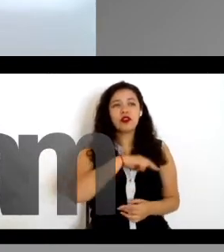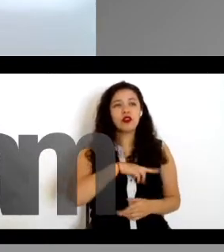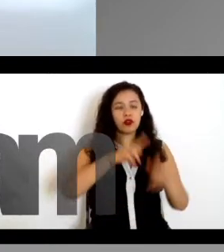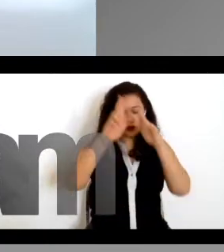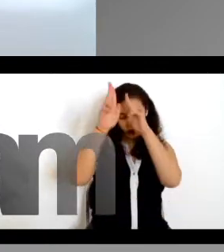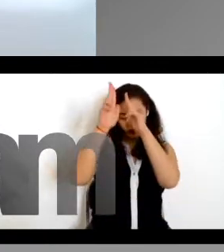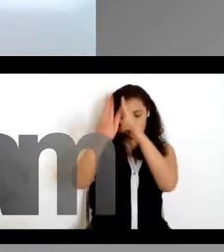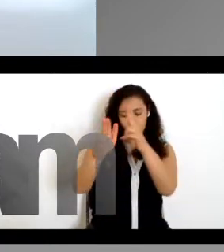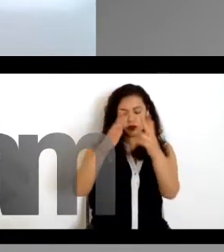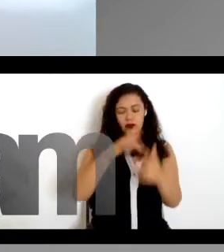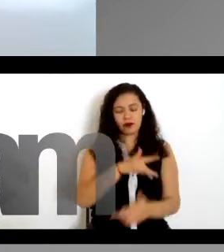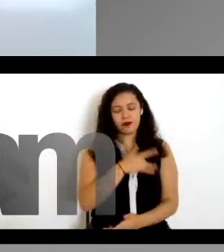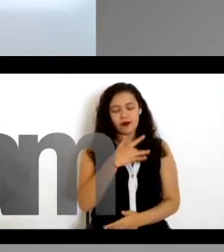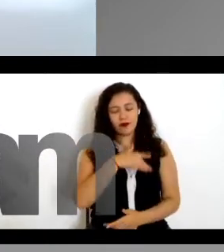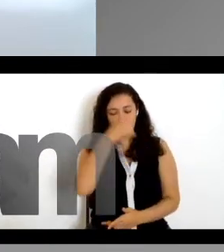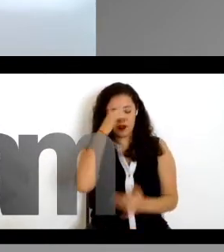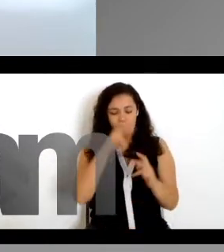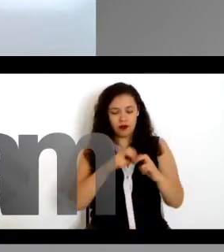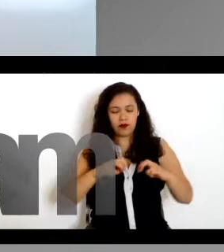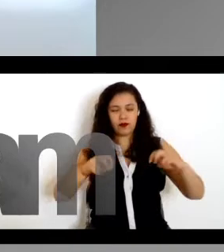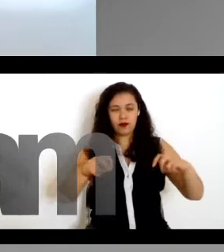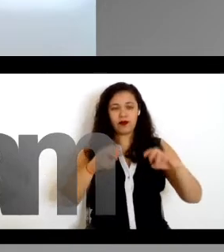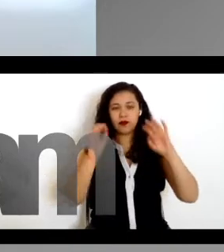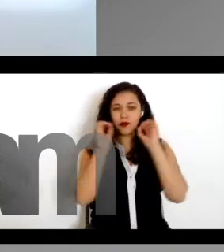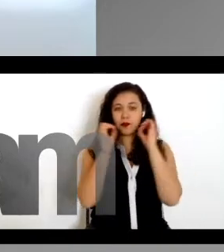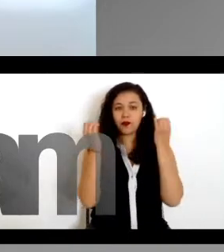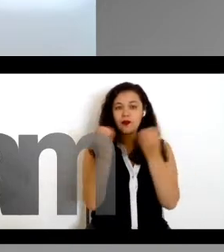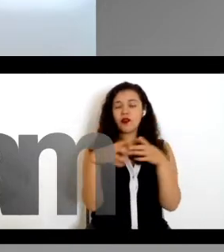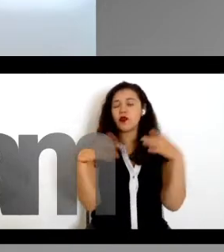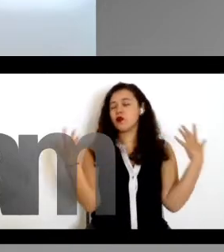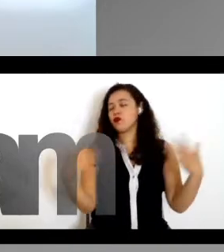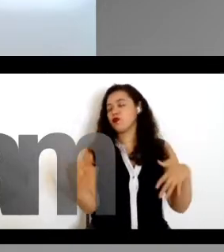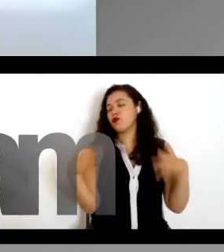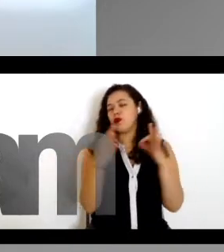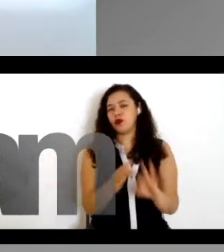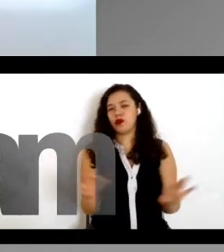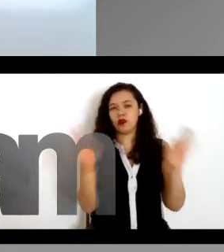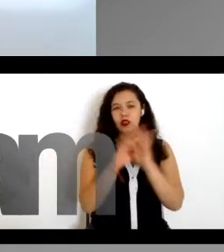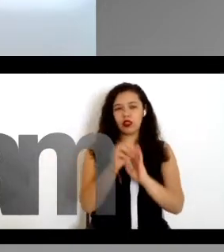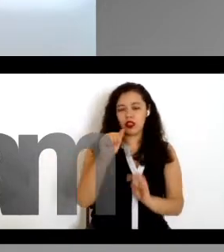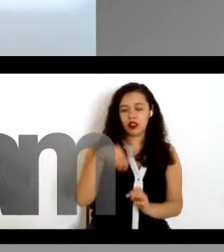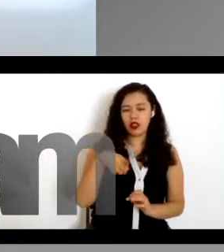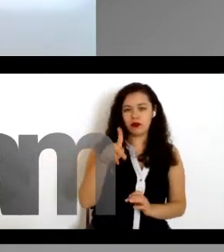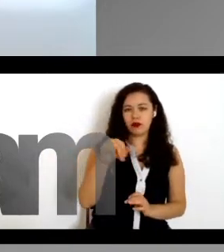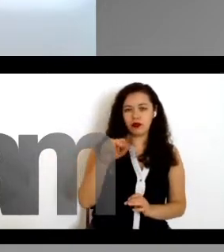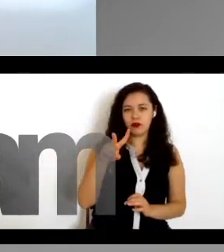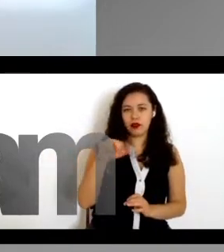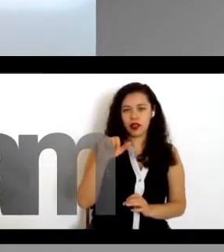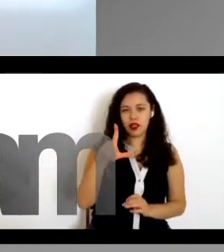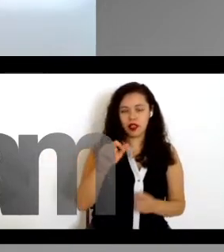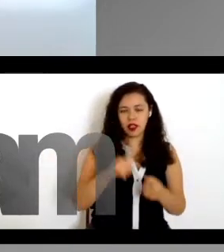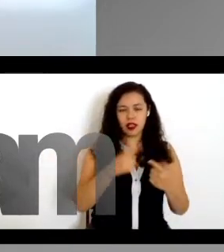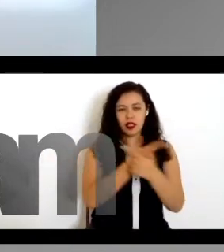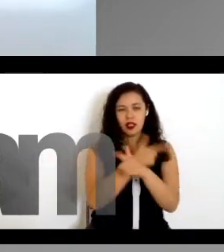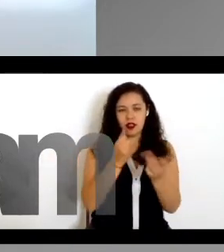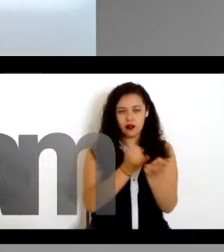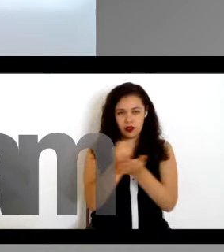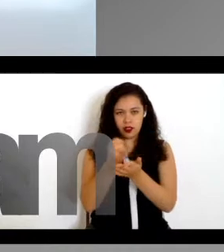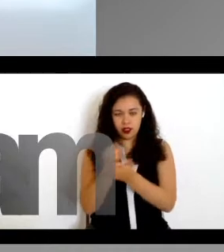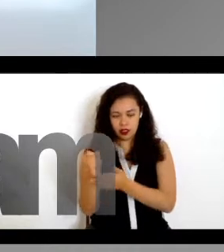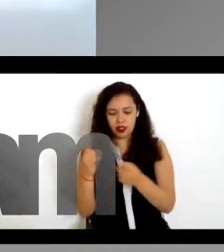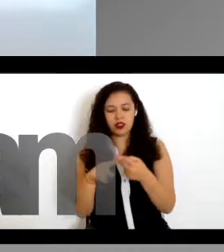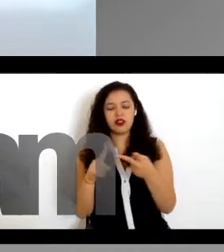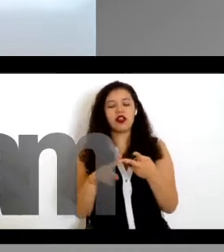este panel con organizaciones tan importantes como Ampubalia, Libre Acceso y Vida Independiente